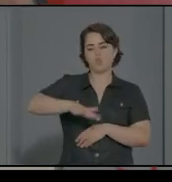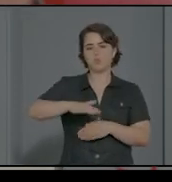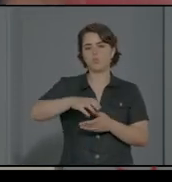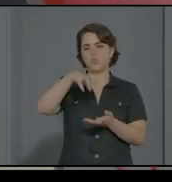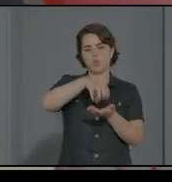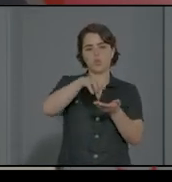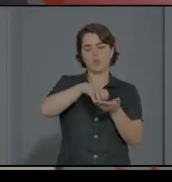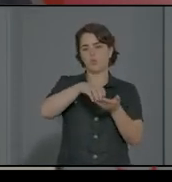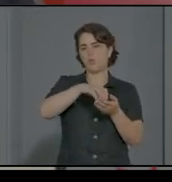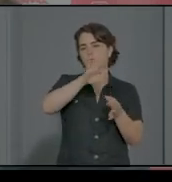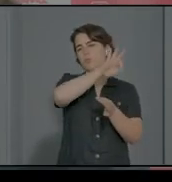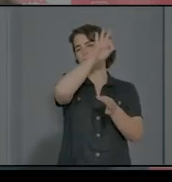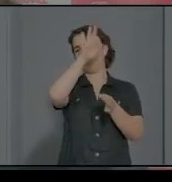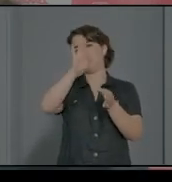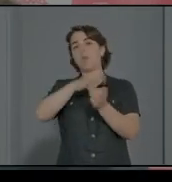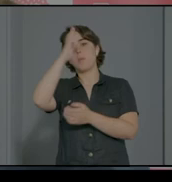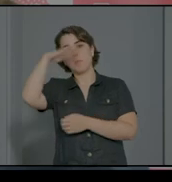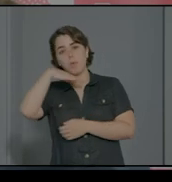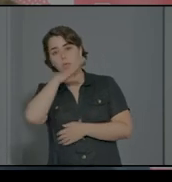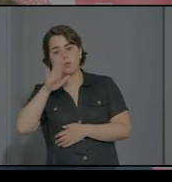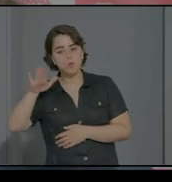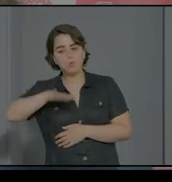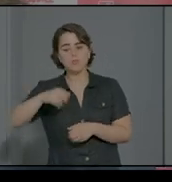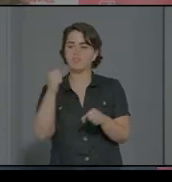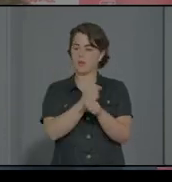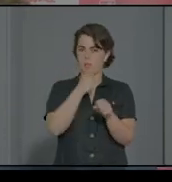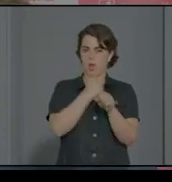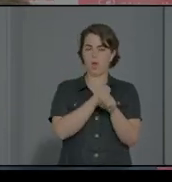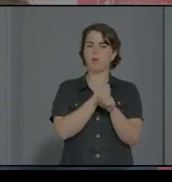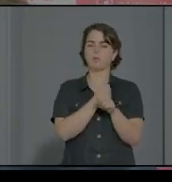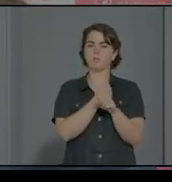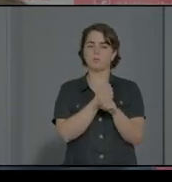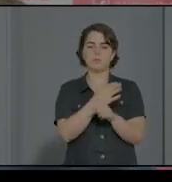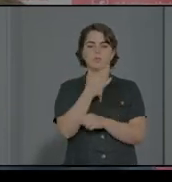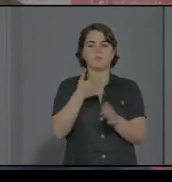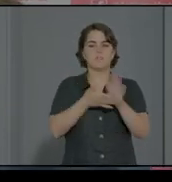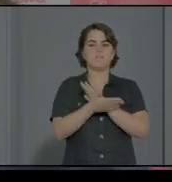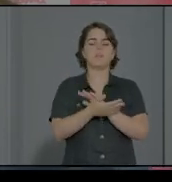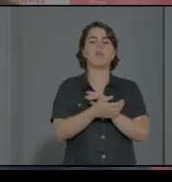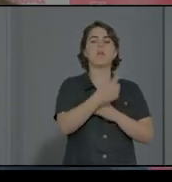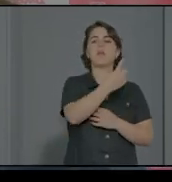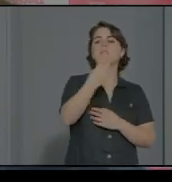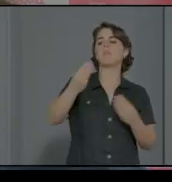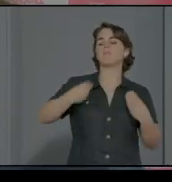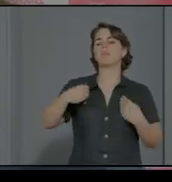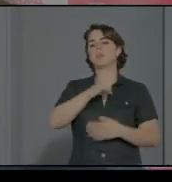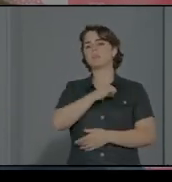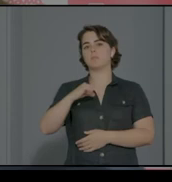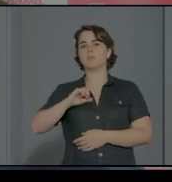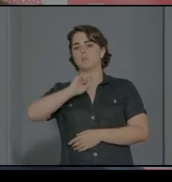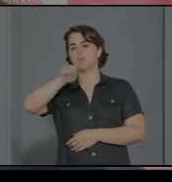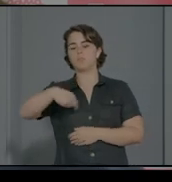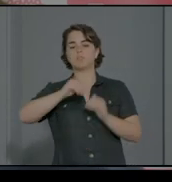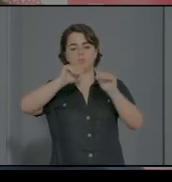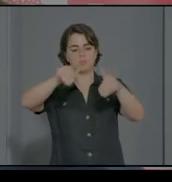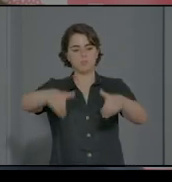los padres están en el trabajo, cada uno tiene una vida más o menos independiente, así que luego se vuelve juntos por la tarde, por